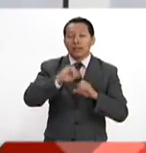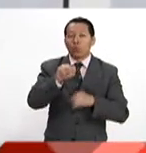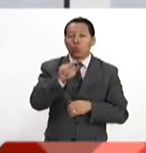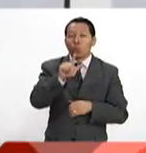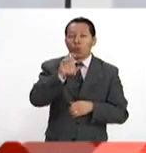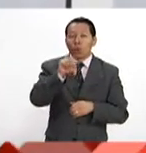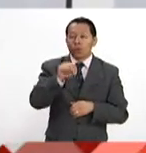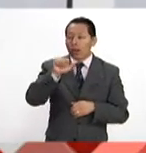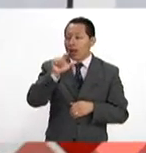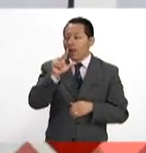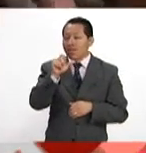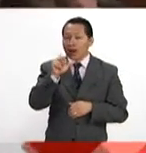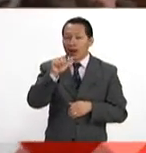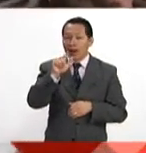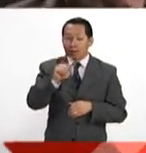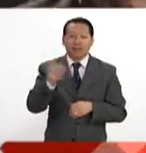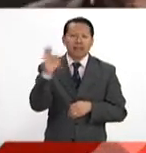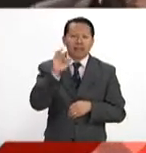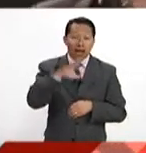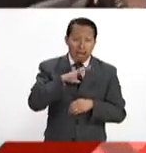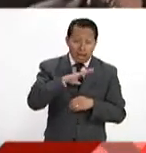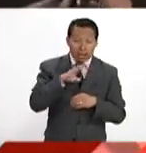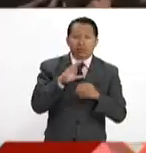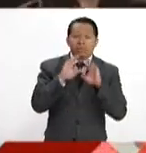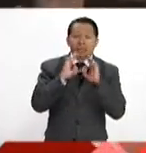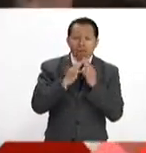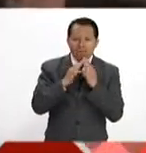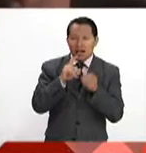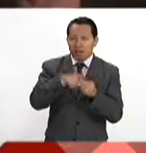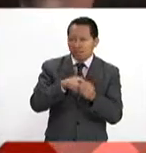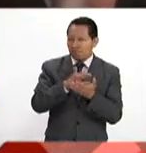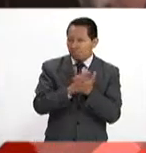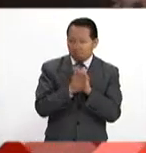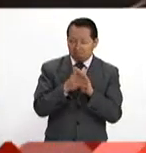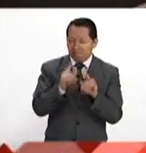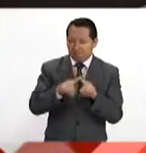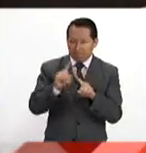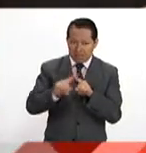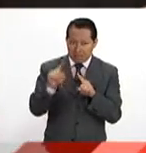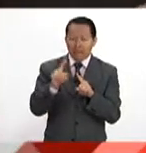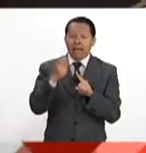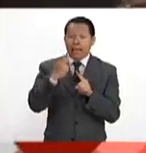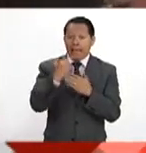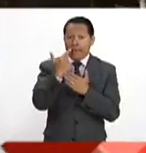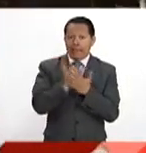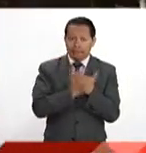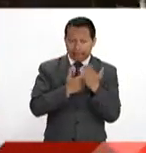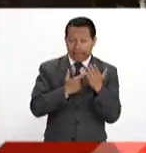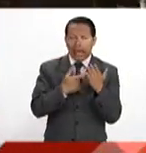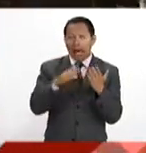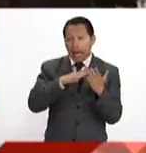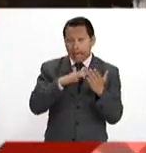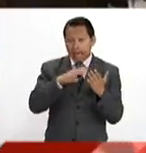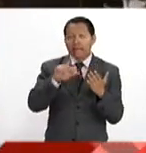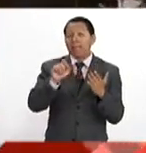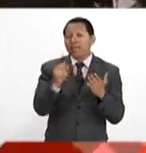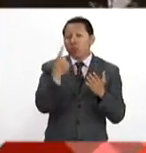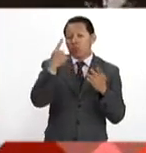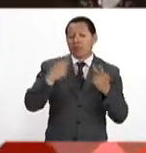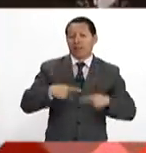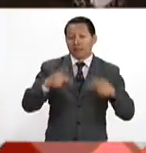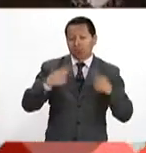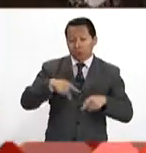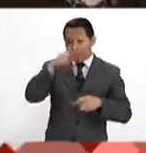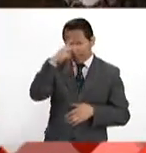como personas supuestamente vinculadas al narcotráfico. En esta lista negra están 21 ciudadanos